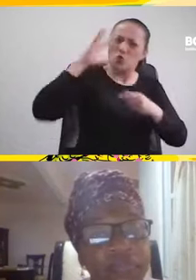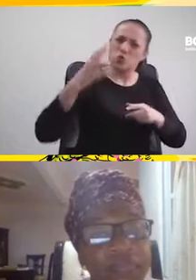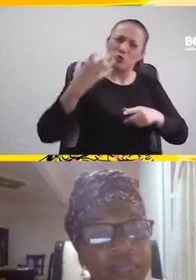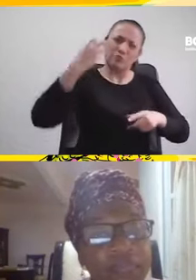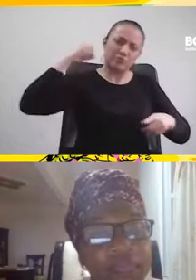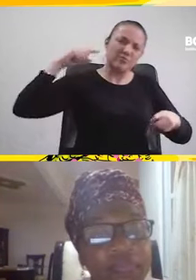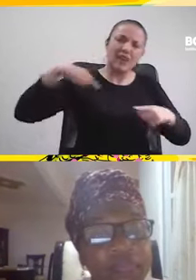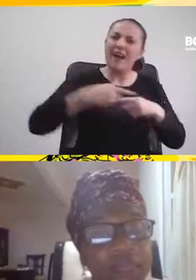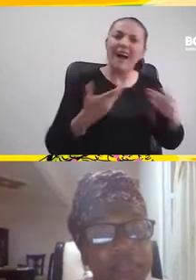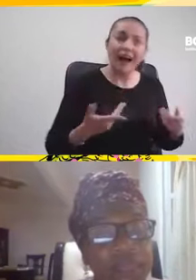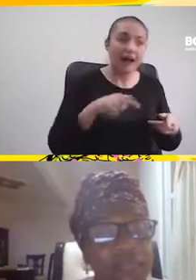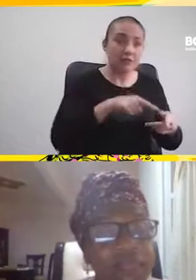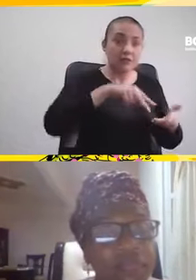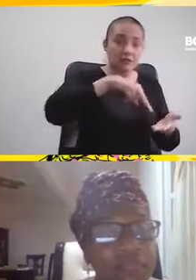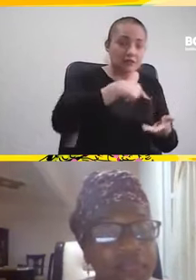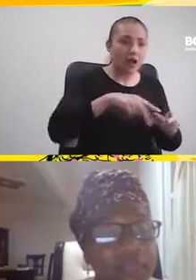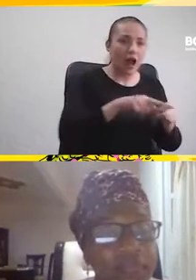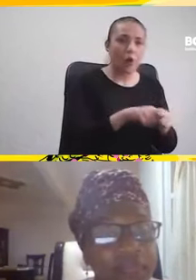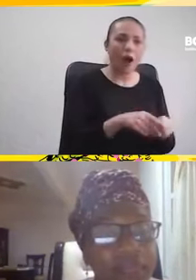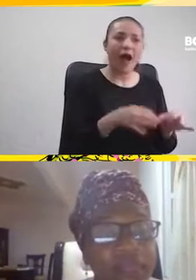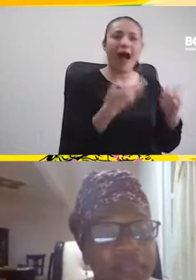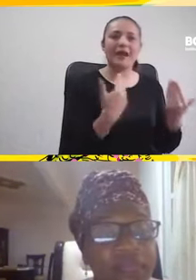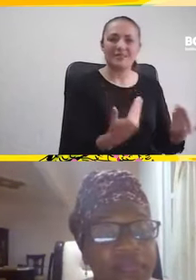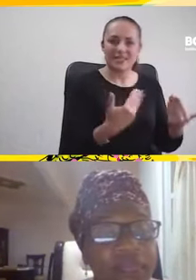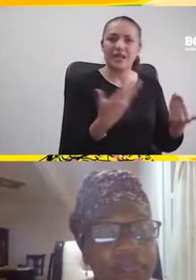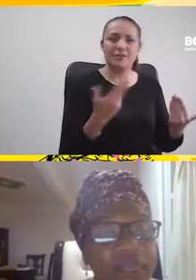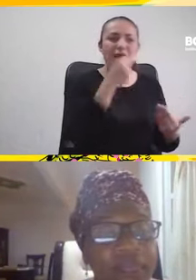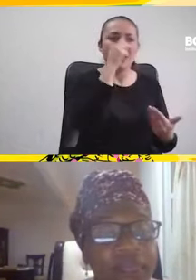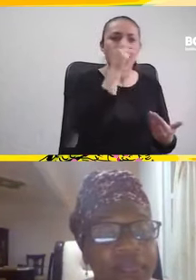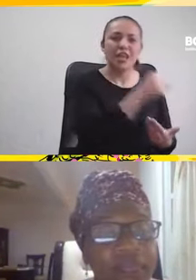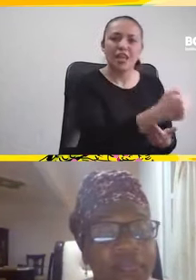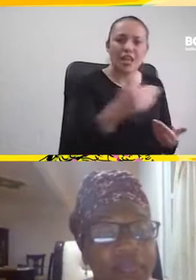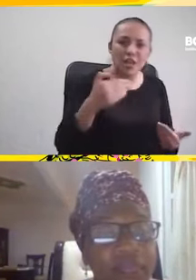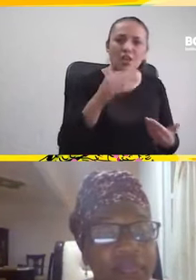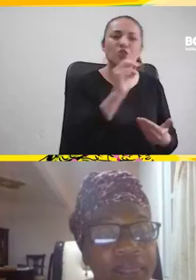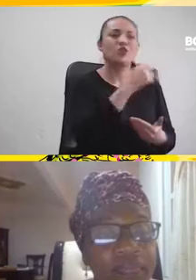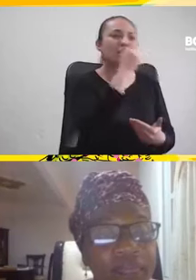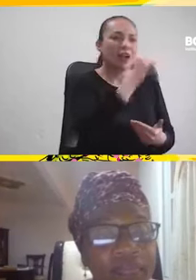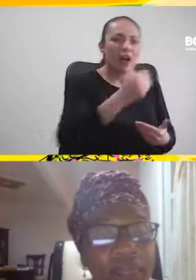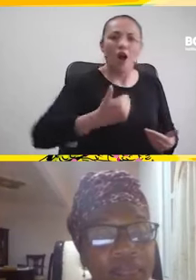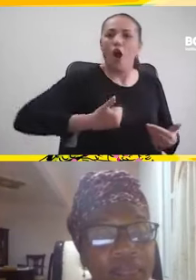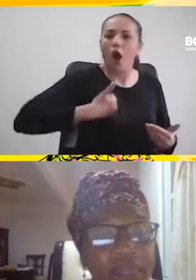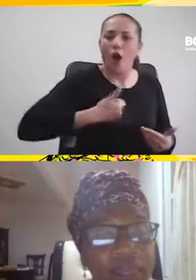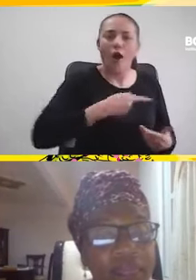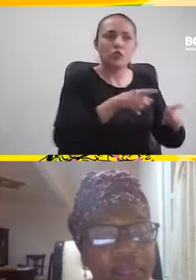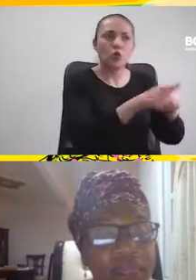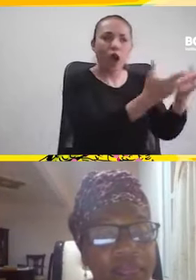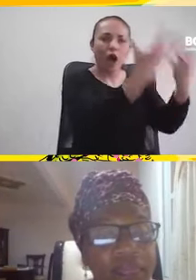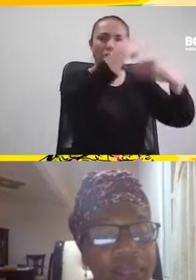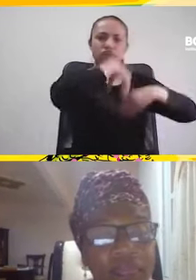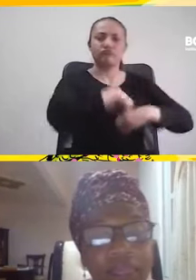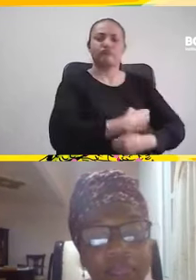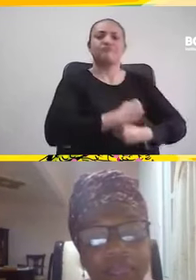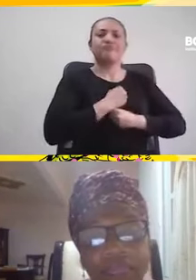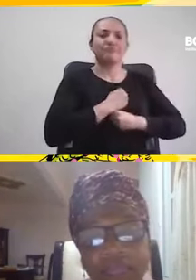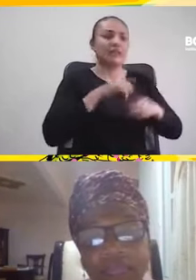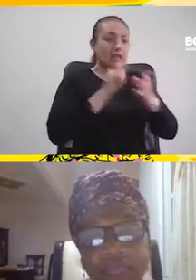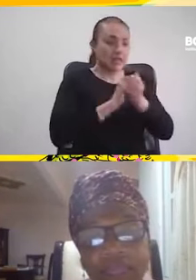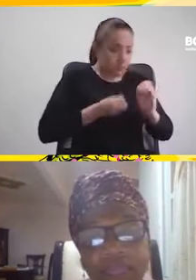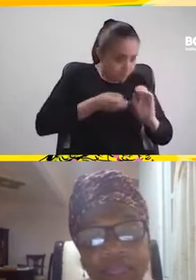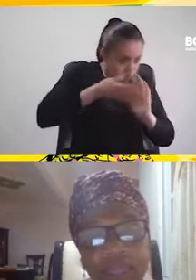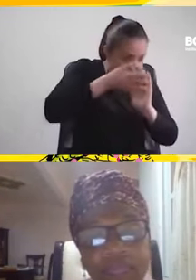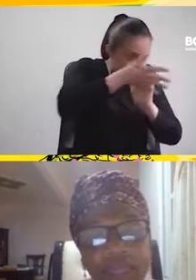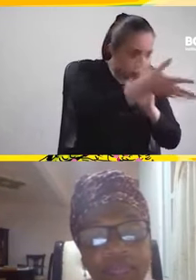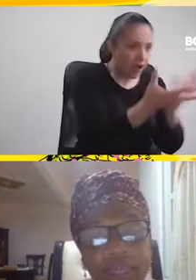la niña y los jóvenes se van a empoderar de un saber. Porque uno comprende que cuando se está en una